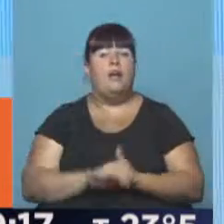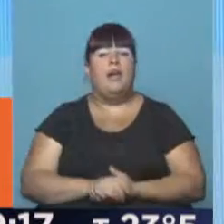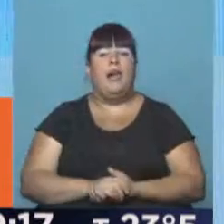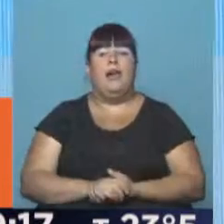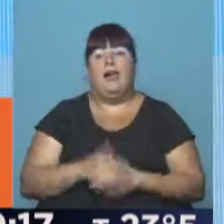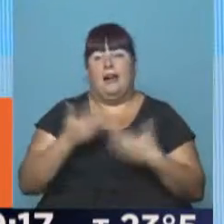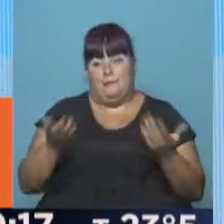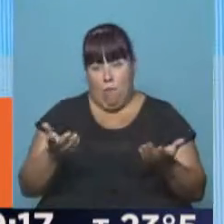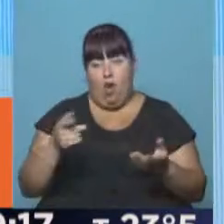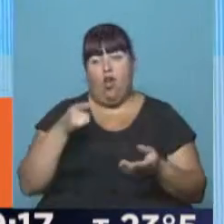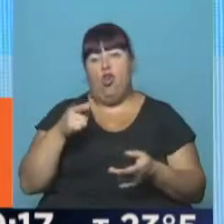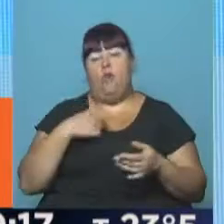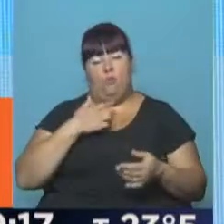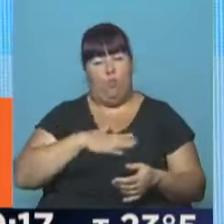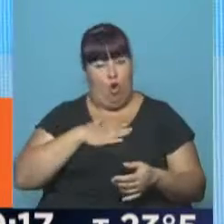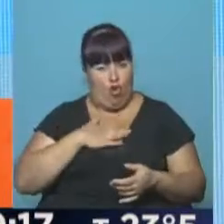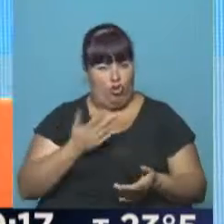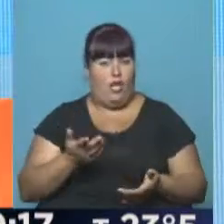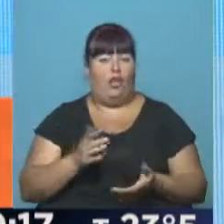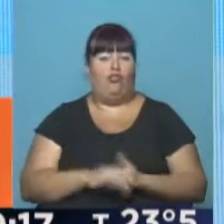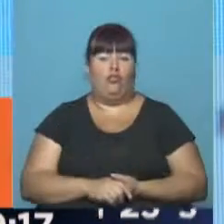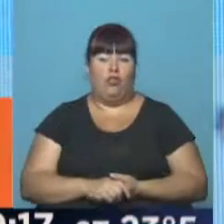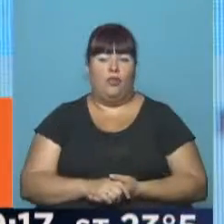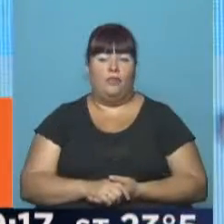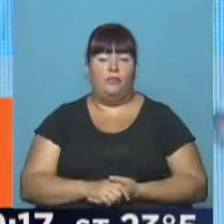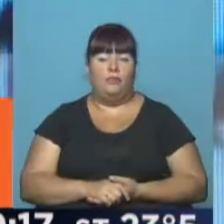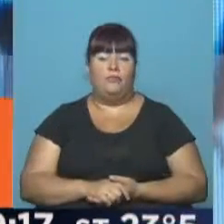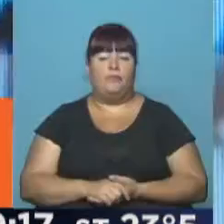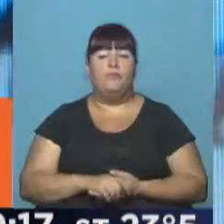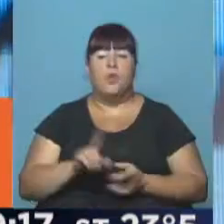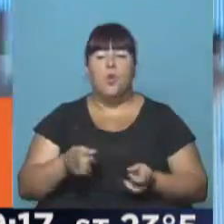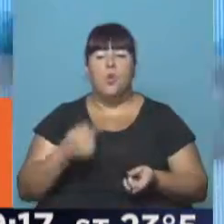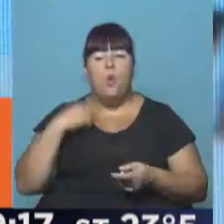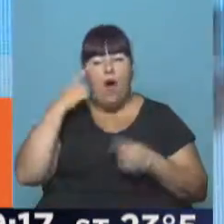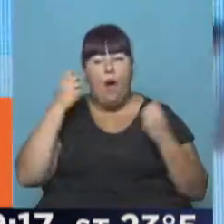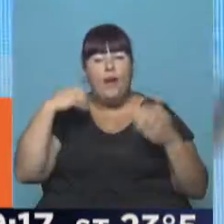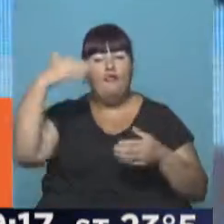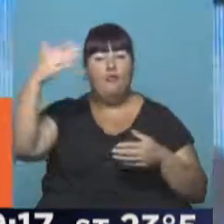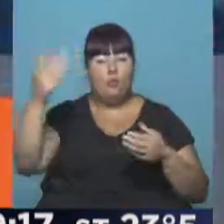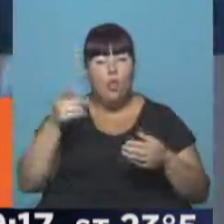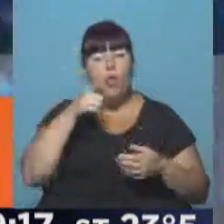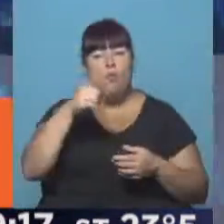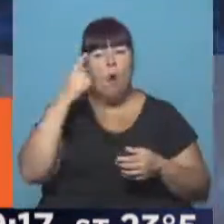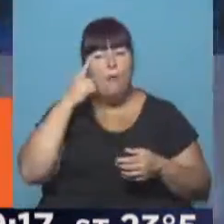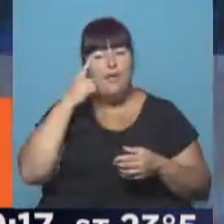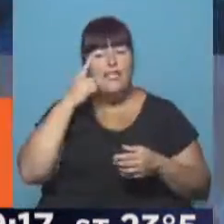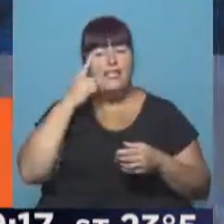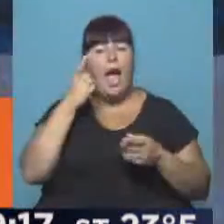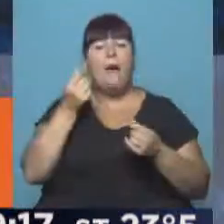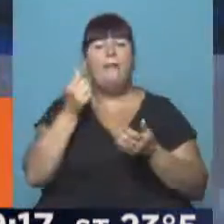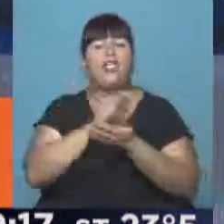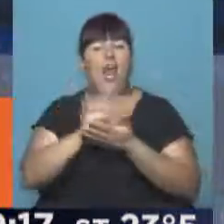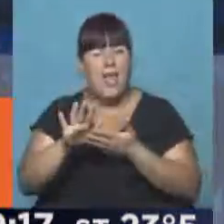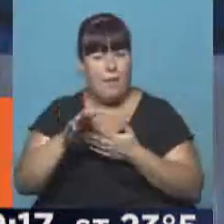con lo cual bueno estamos muy contentos con muchas expectativas a futuro sostengo pensar que el programa de precios